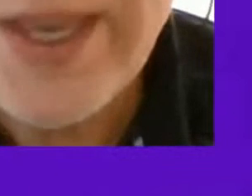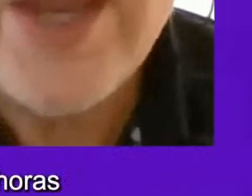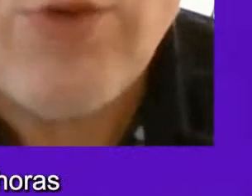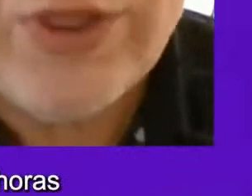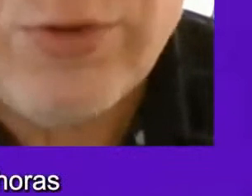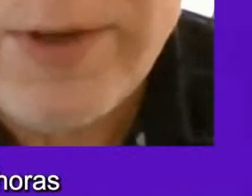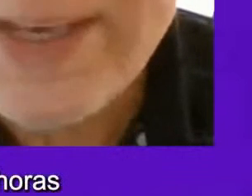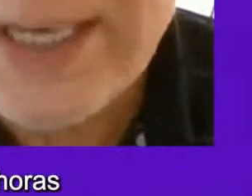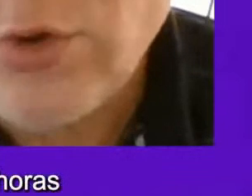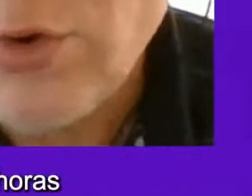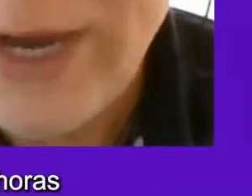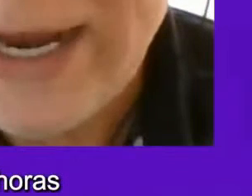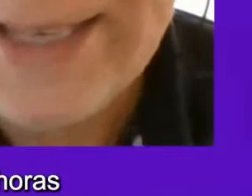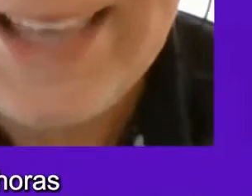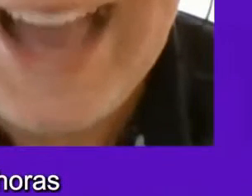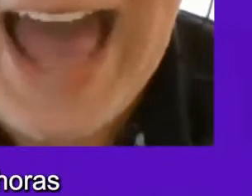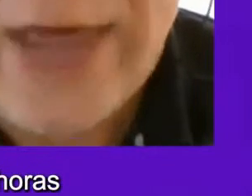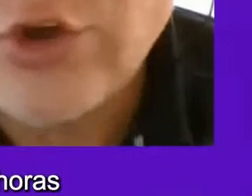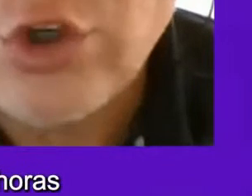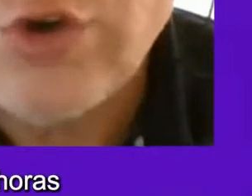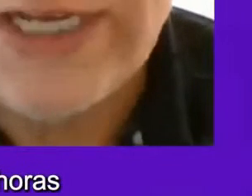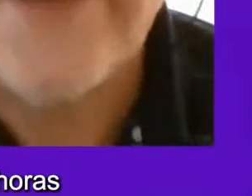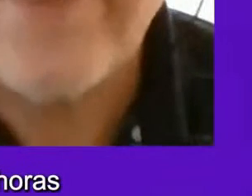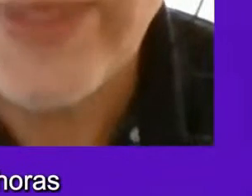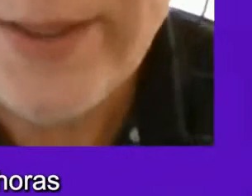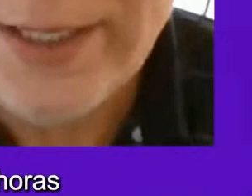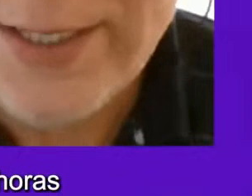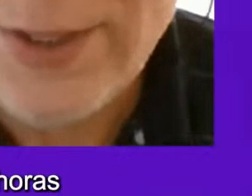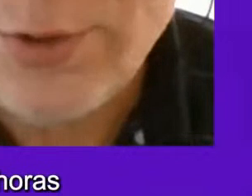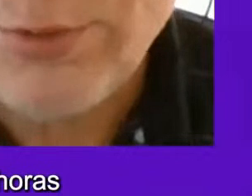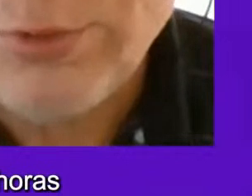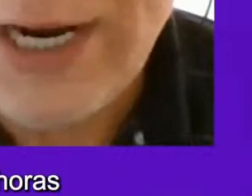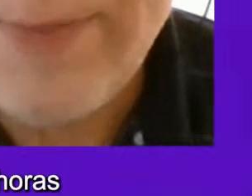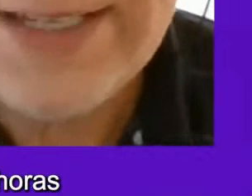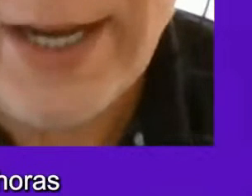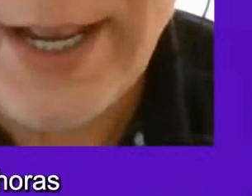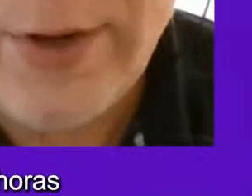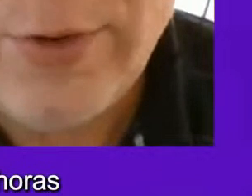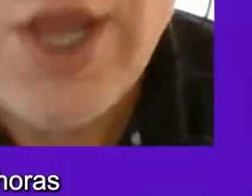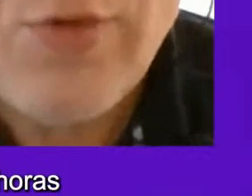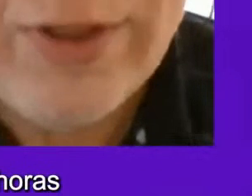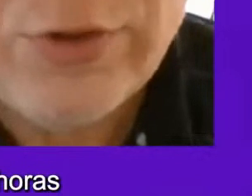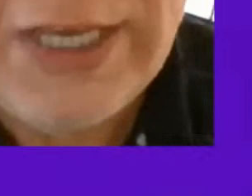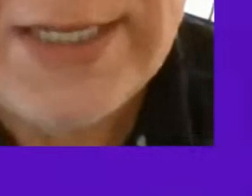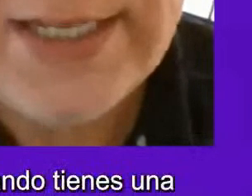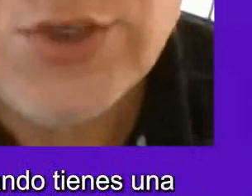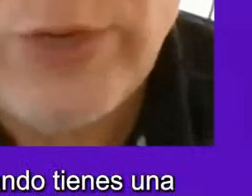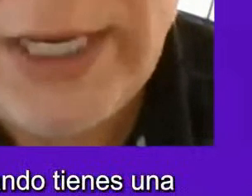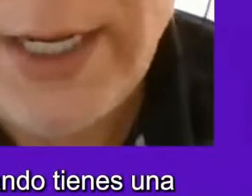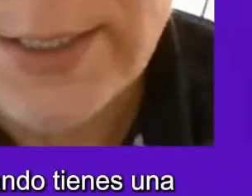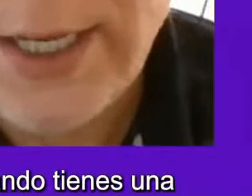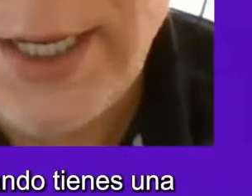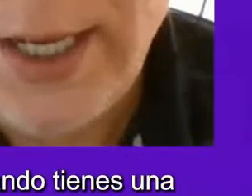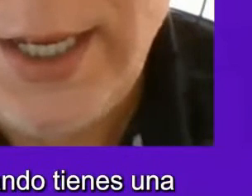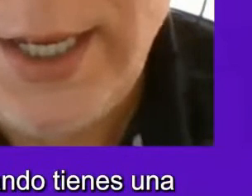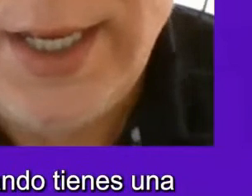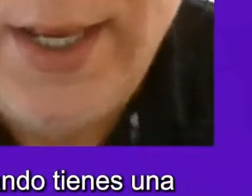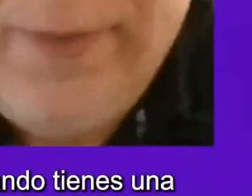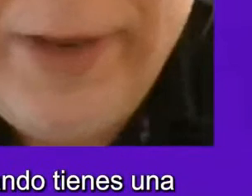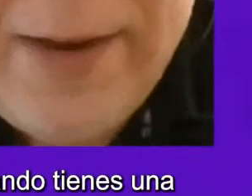sobrevivir. Cuando vives en un lugar que está a 2 horas del centro cultural más cercano, cuando tienes escuincles